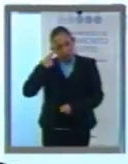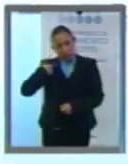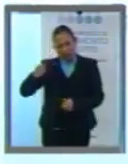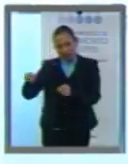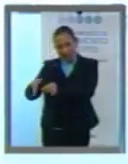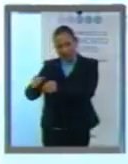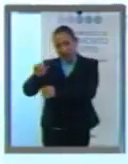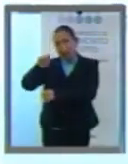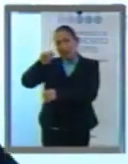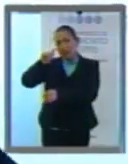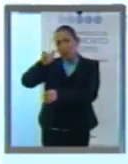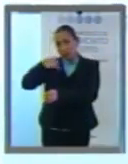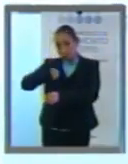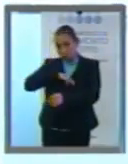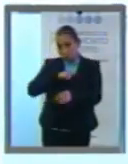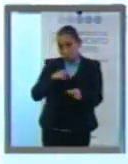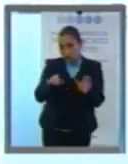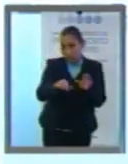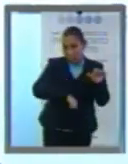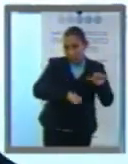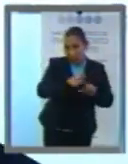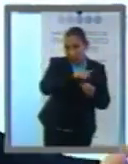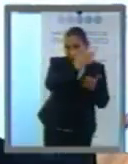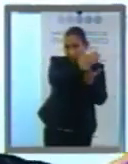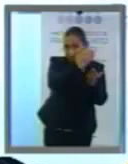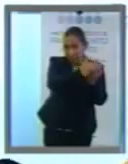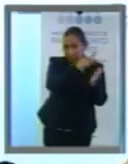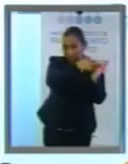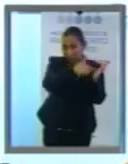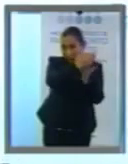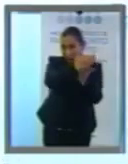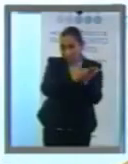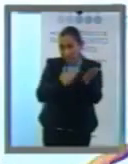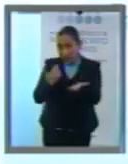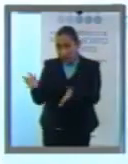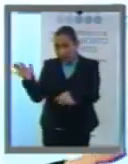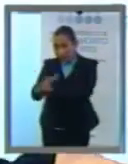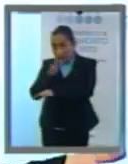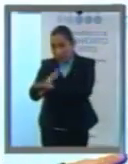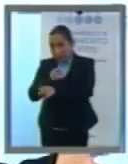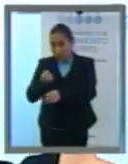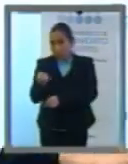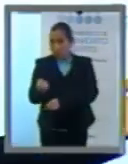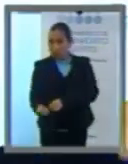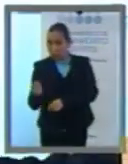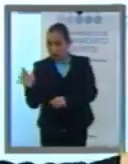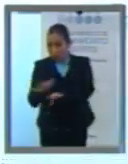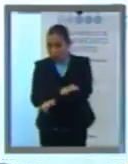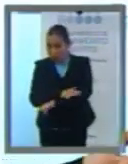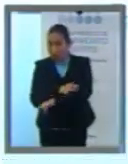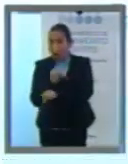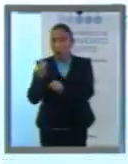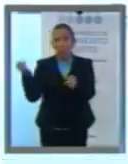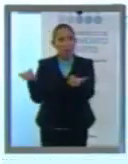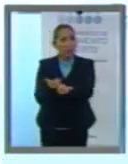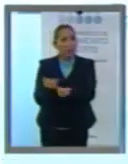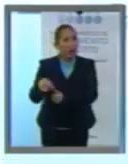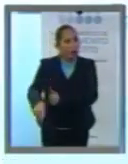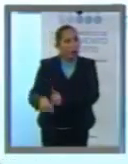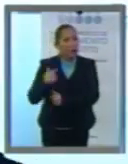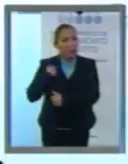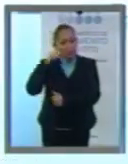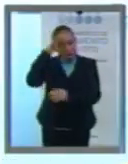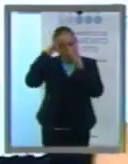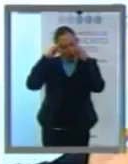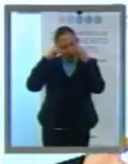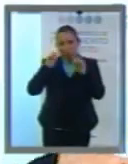nuestros mecanismos de transparencia y apertura de información cambian las relaciones de poder. Y la verdad es que la respuesta que nos hemos dado académicamente